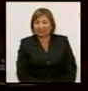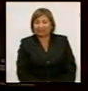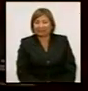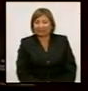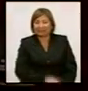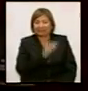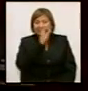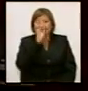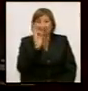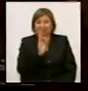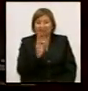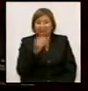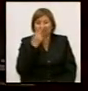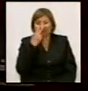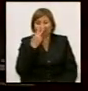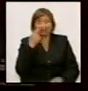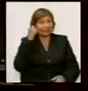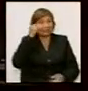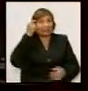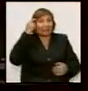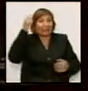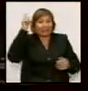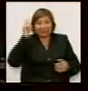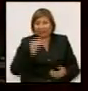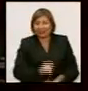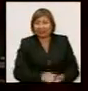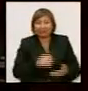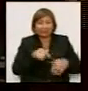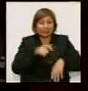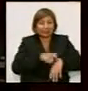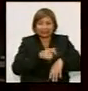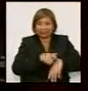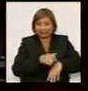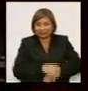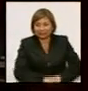Nunca me había ocurrido lo que en este momento vivo.